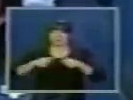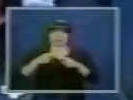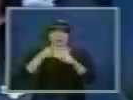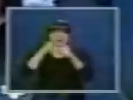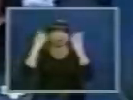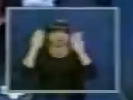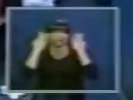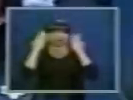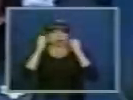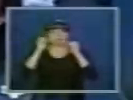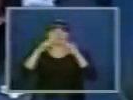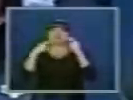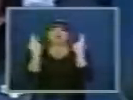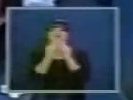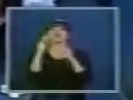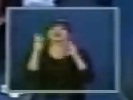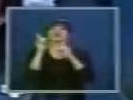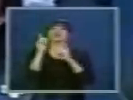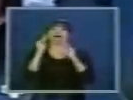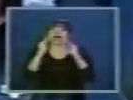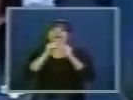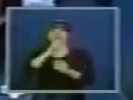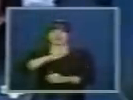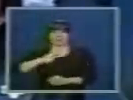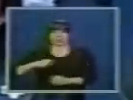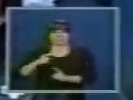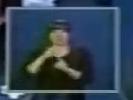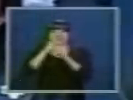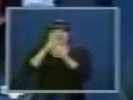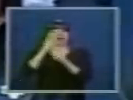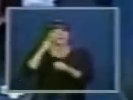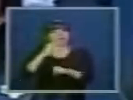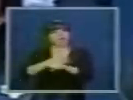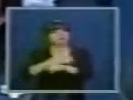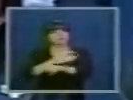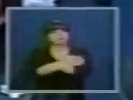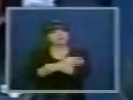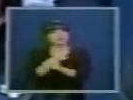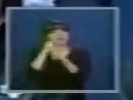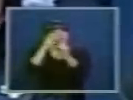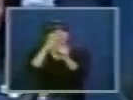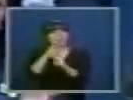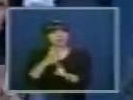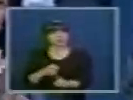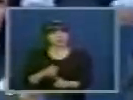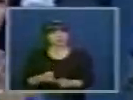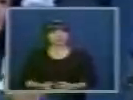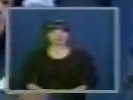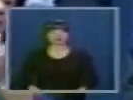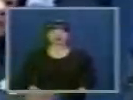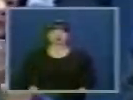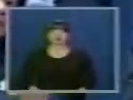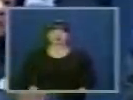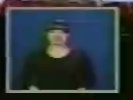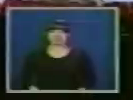Casa Presidencial con el propósito de avanzar estos objetivos.